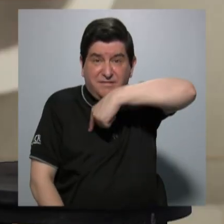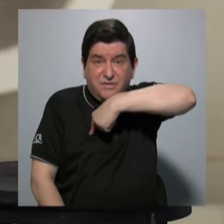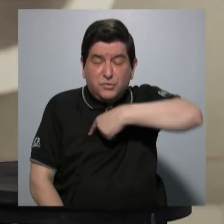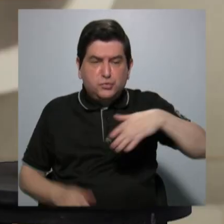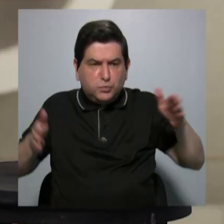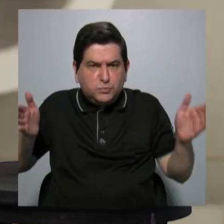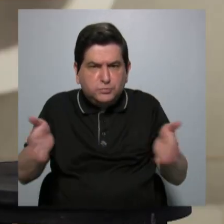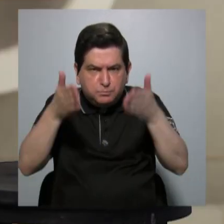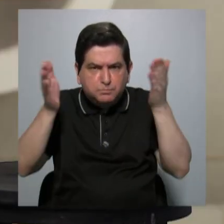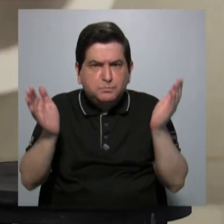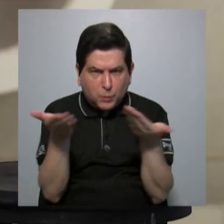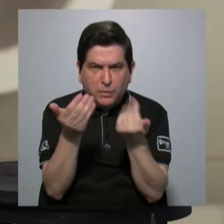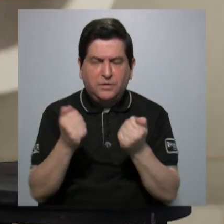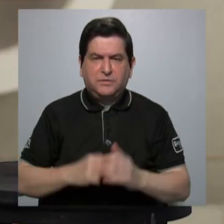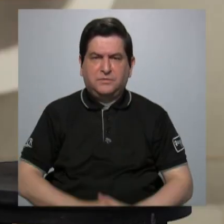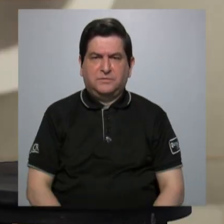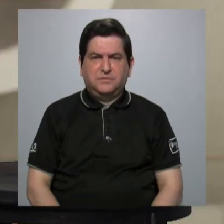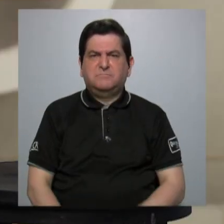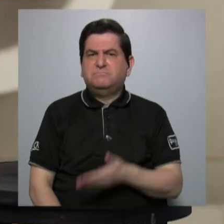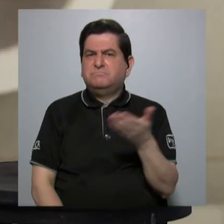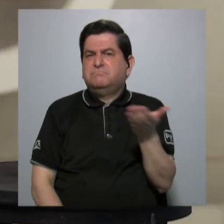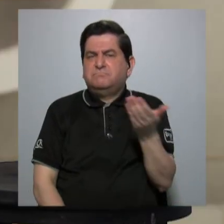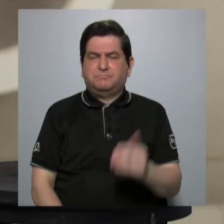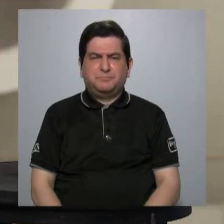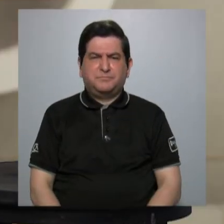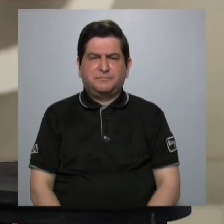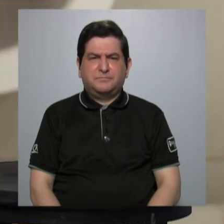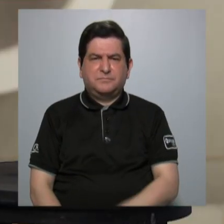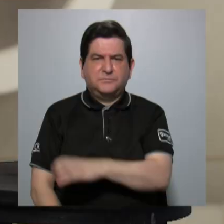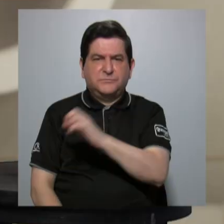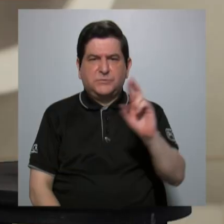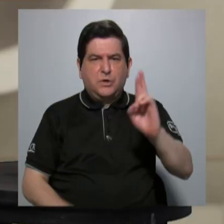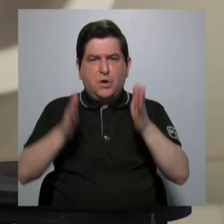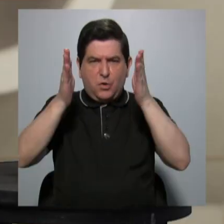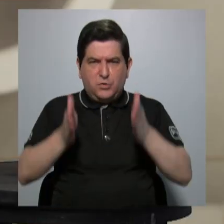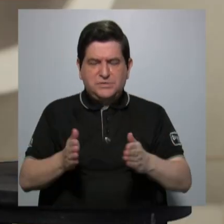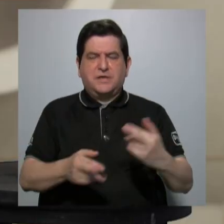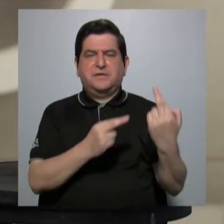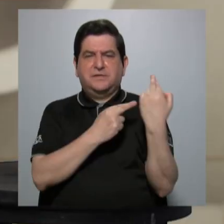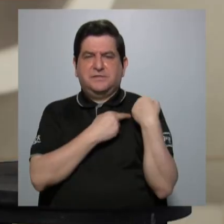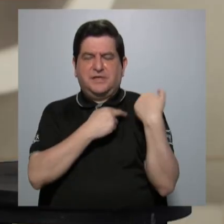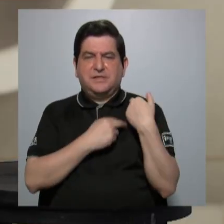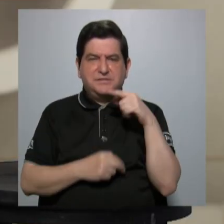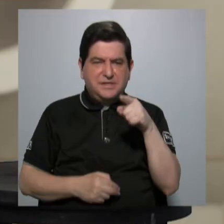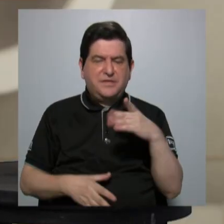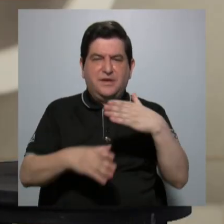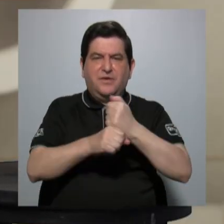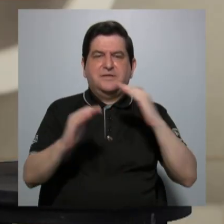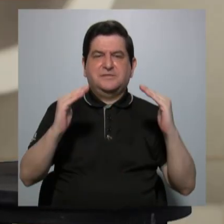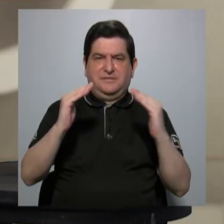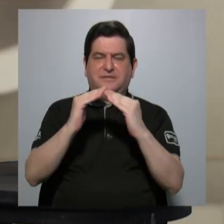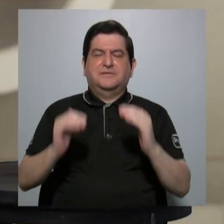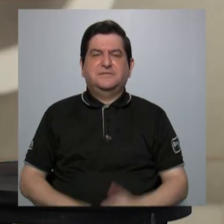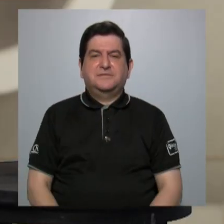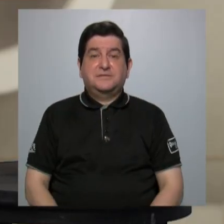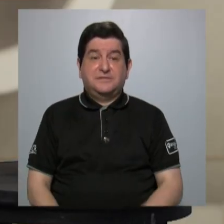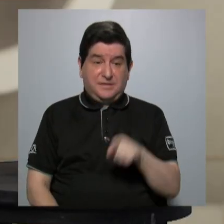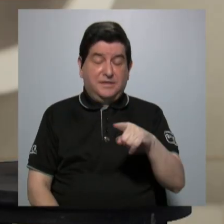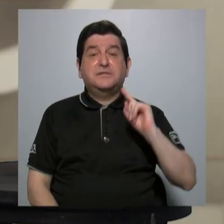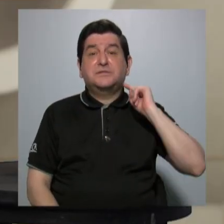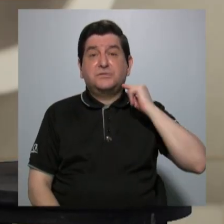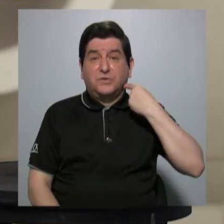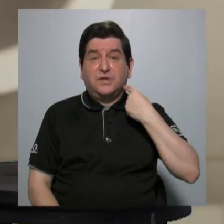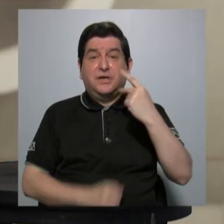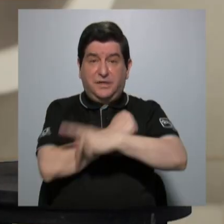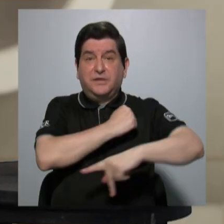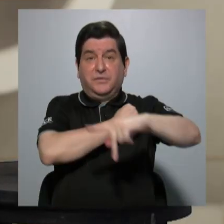estamos promoviendo también es que el costarricense sea responsable de lo que está generando, porque eso le cuesta